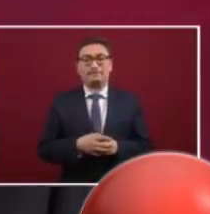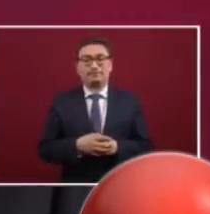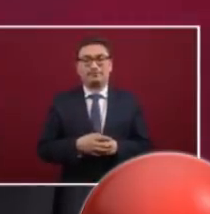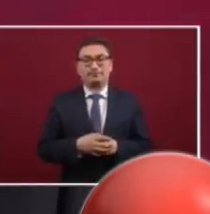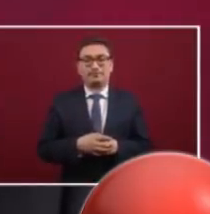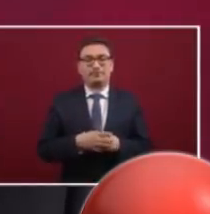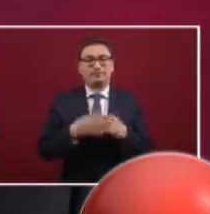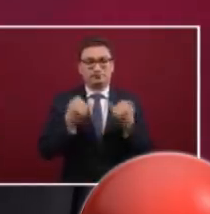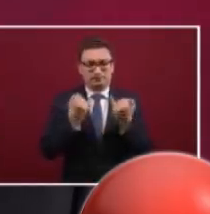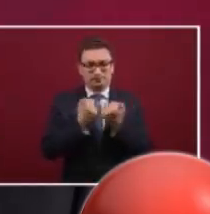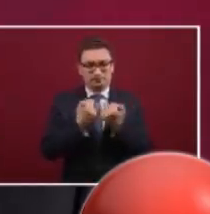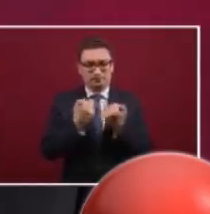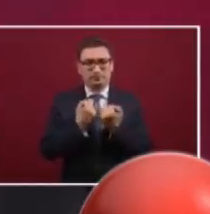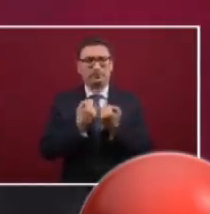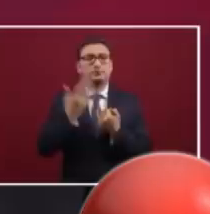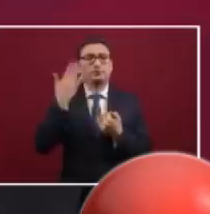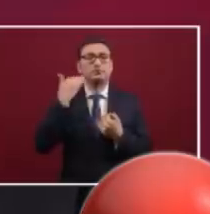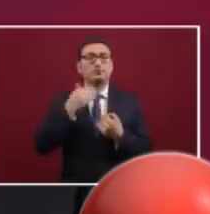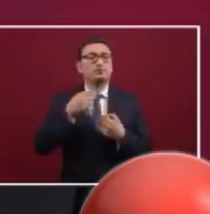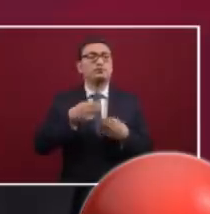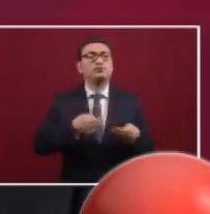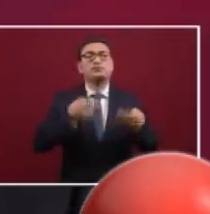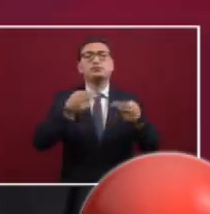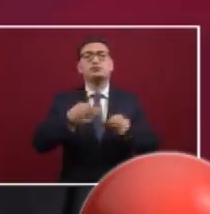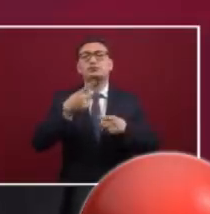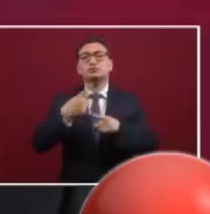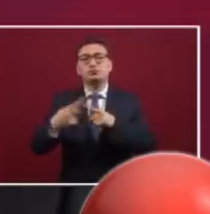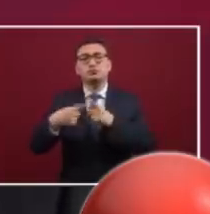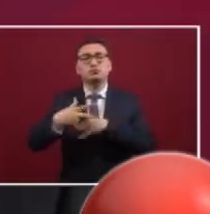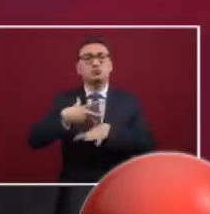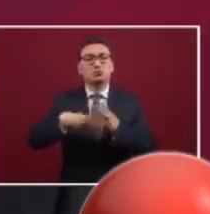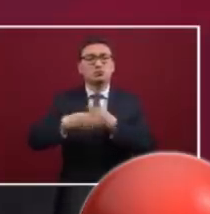también hacían otros negocios